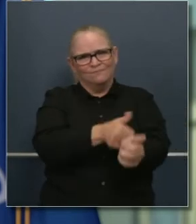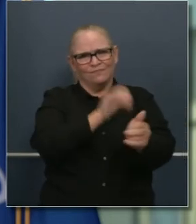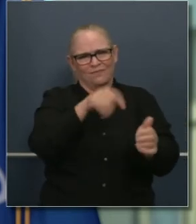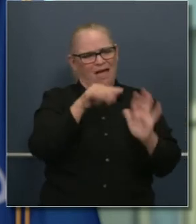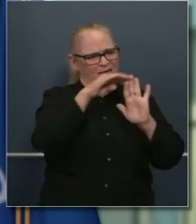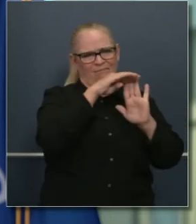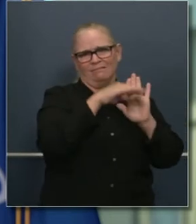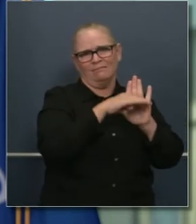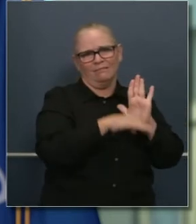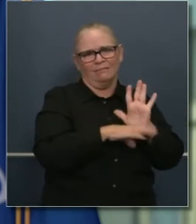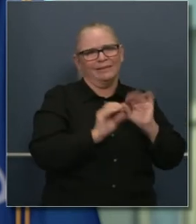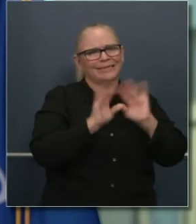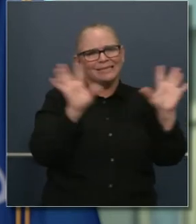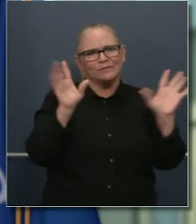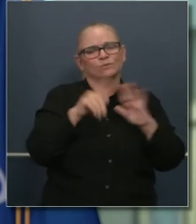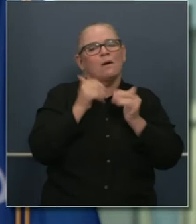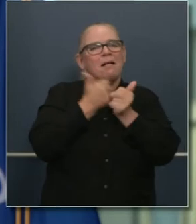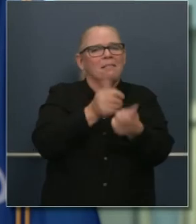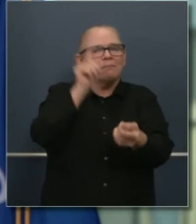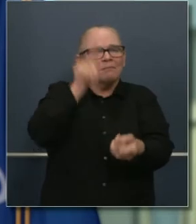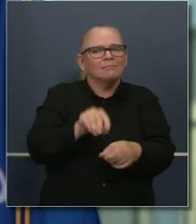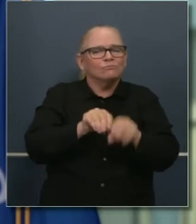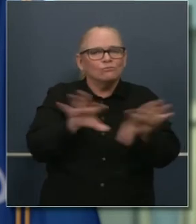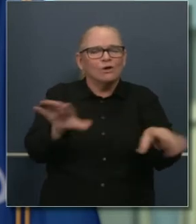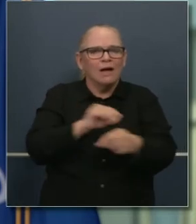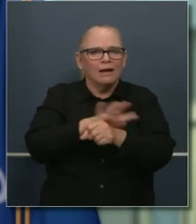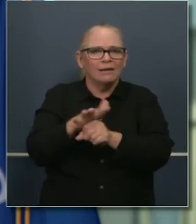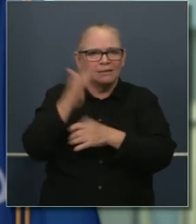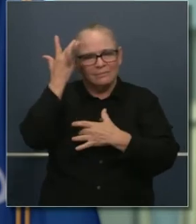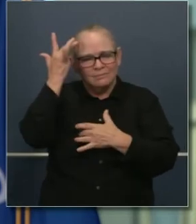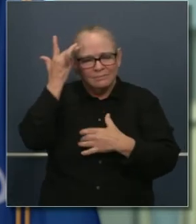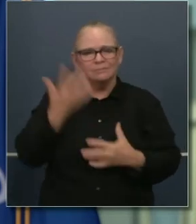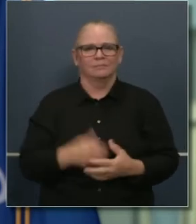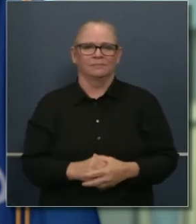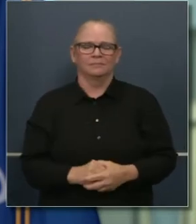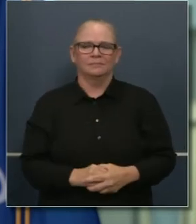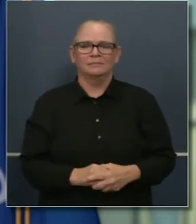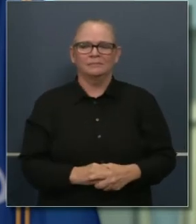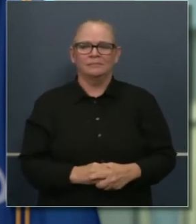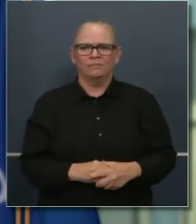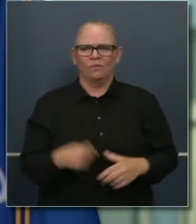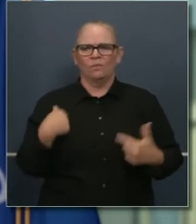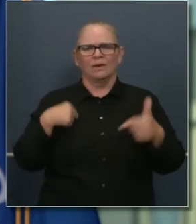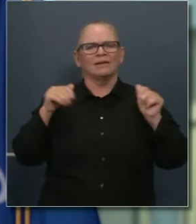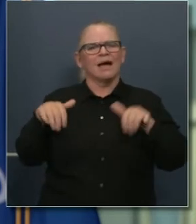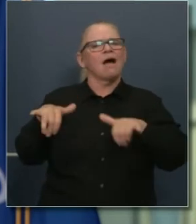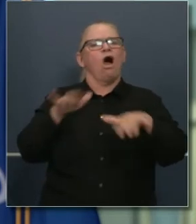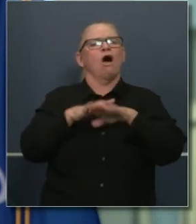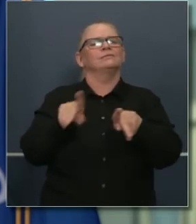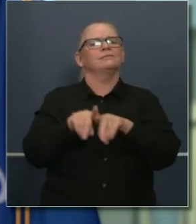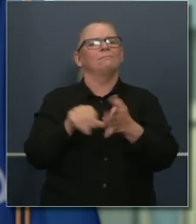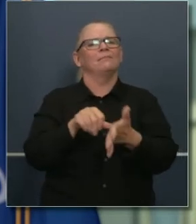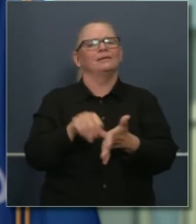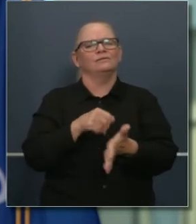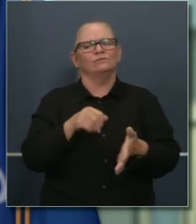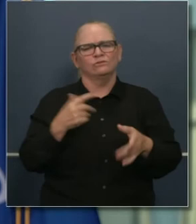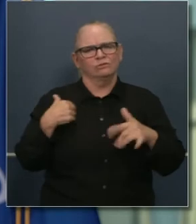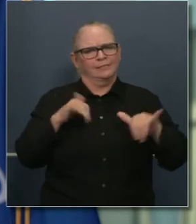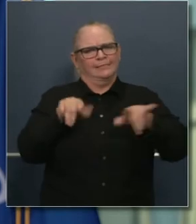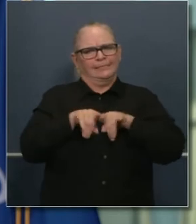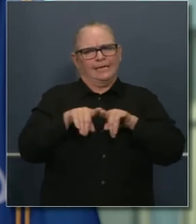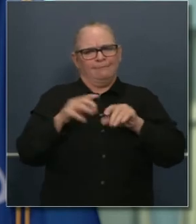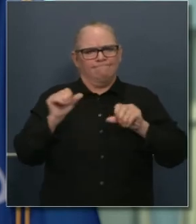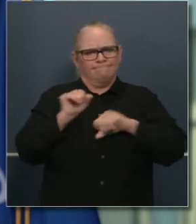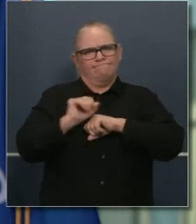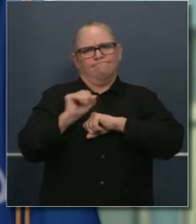cumplir con las recomendaciones para mitigar la transmisión de la enfermedad pues tendremos más continuidad más constancia si